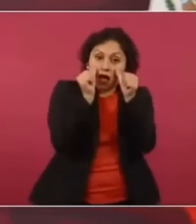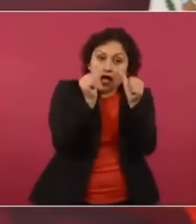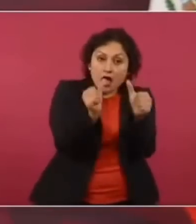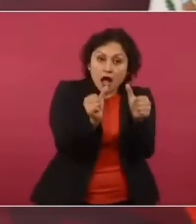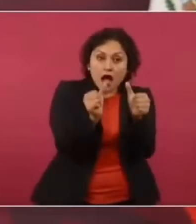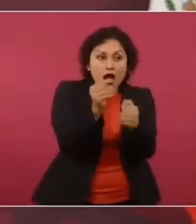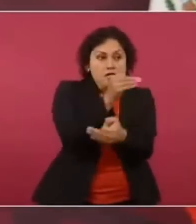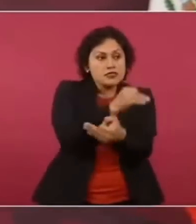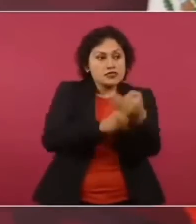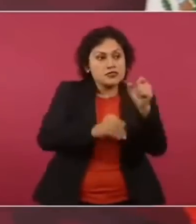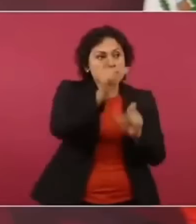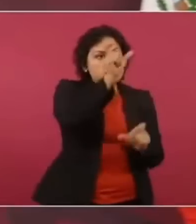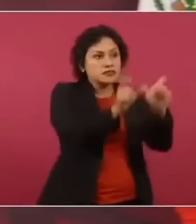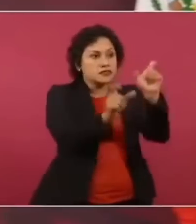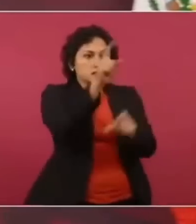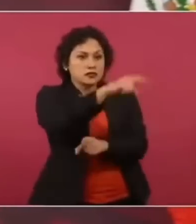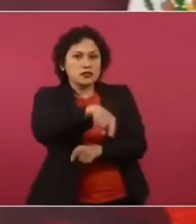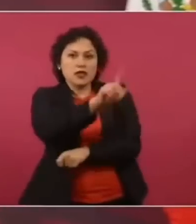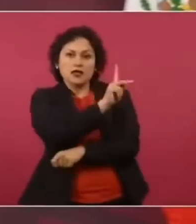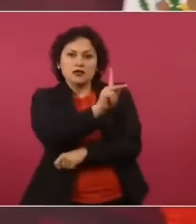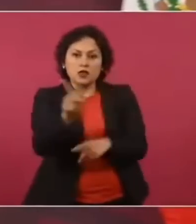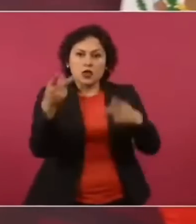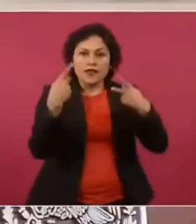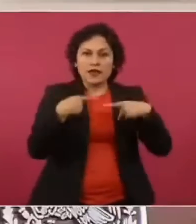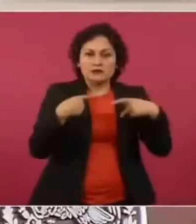de jueces, de magistrados, de ministros.